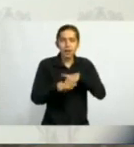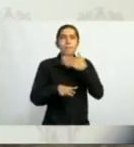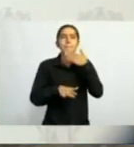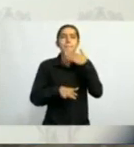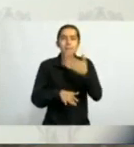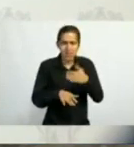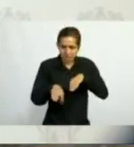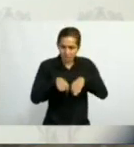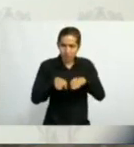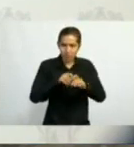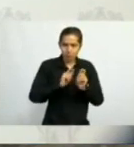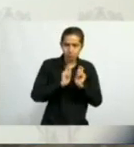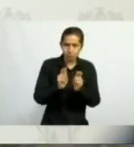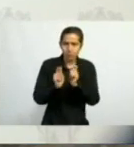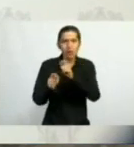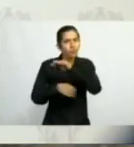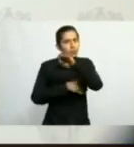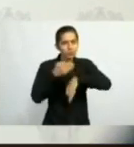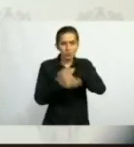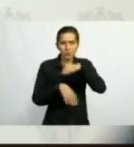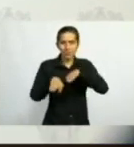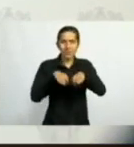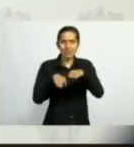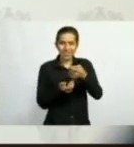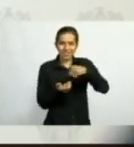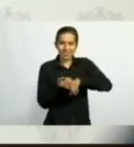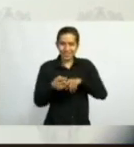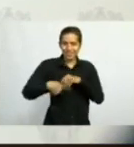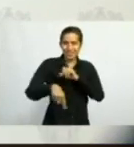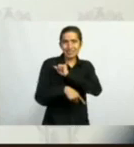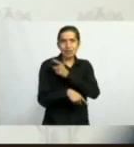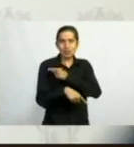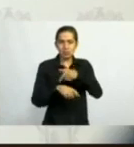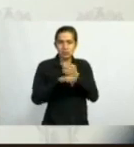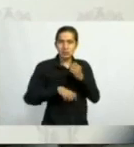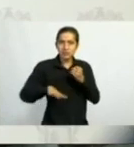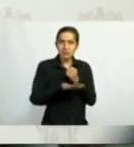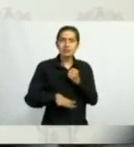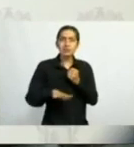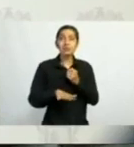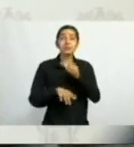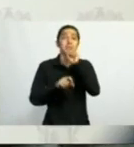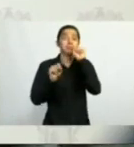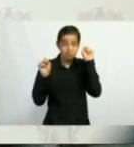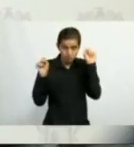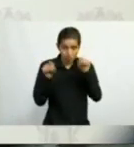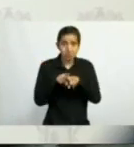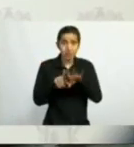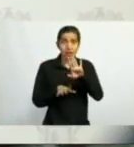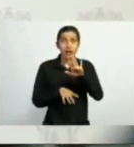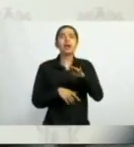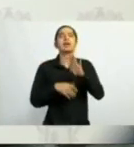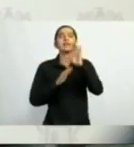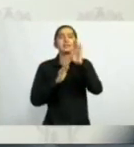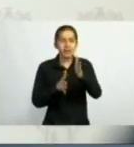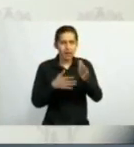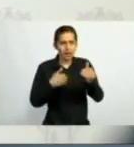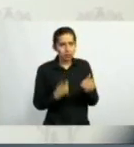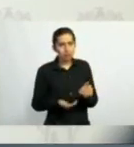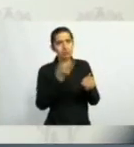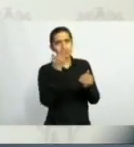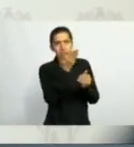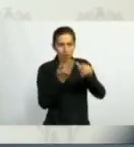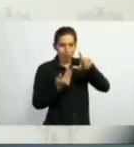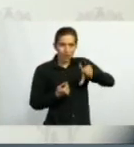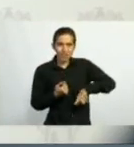a todas y a todos los trabajadores de salud en el estado. También le he solicitado al gobierno